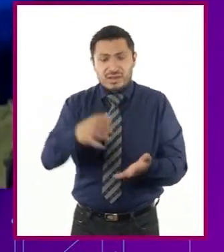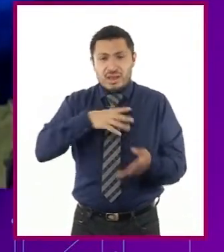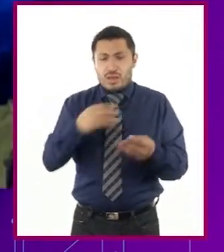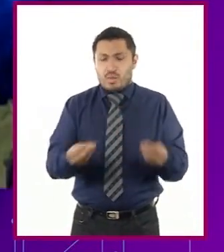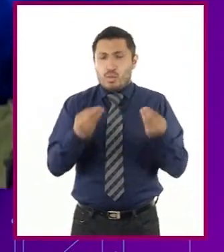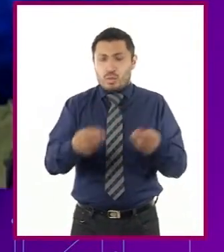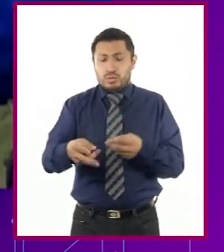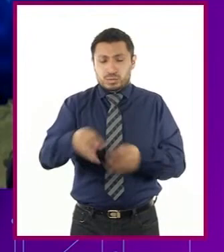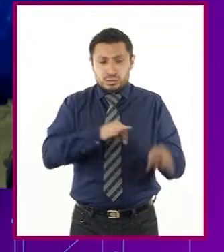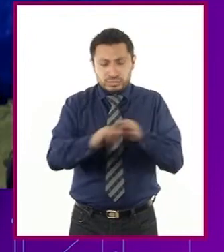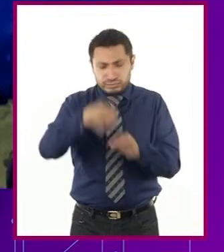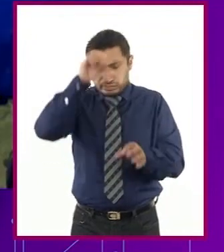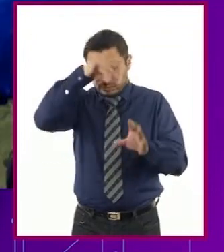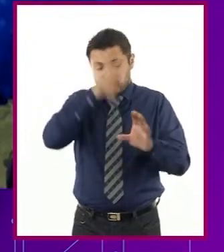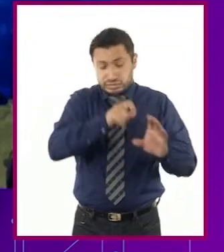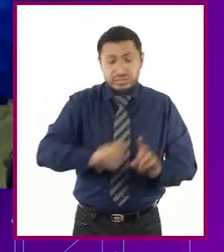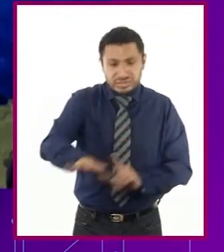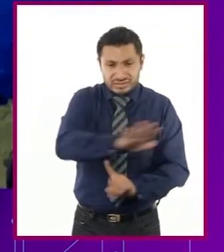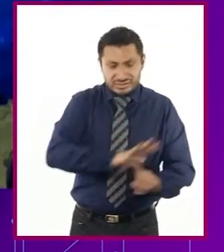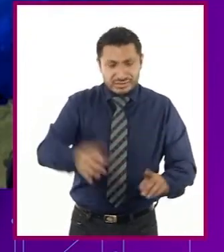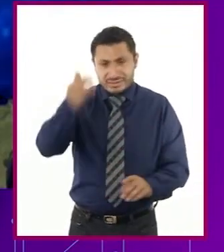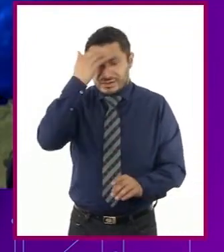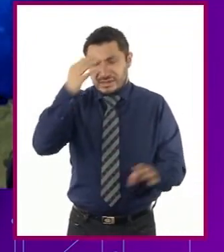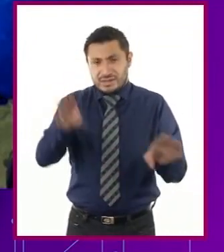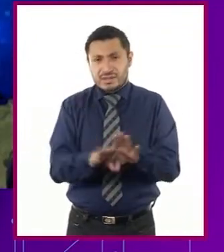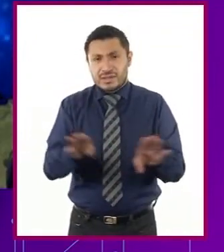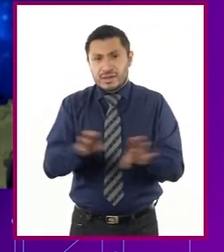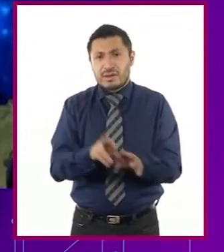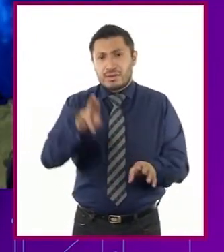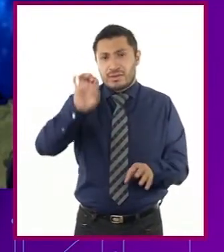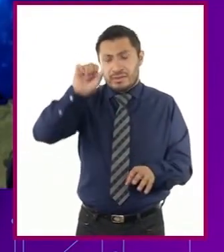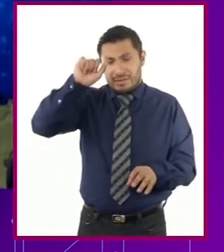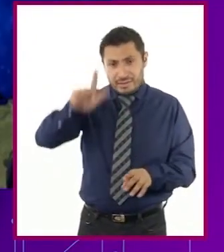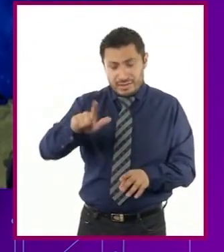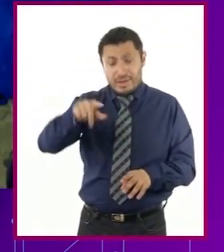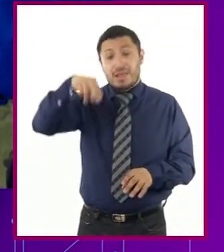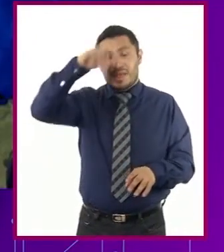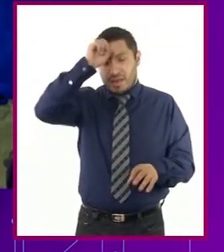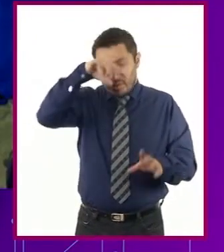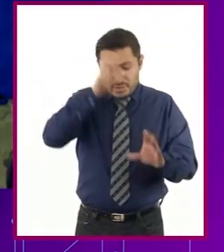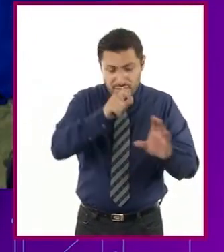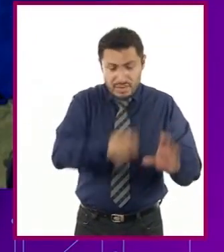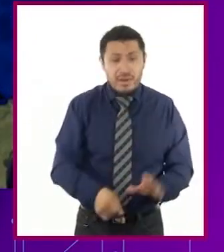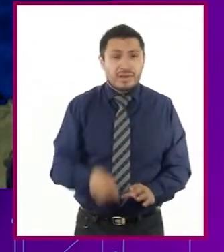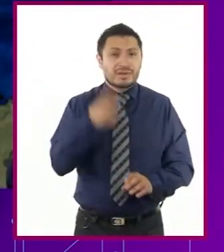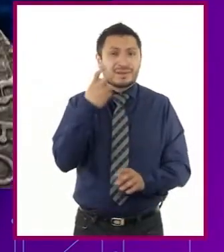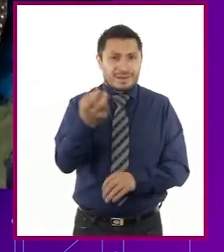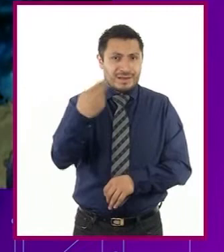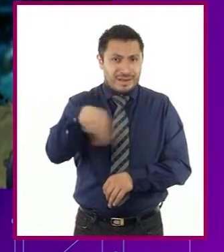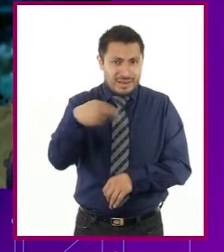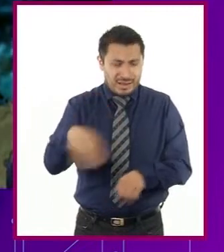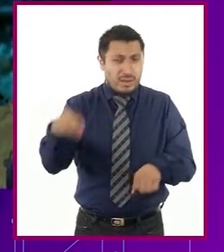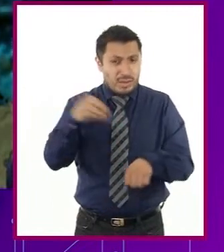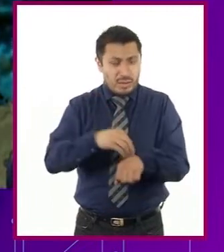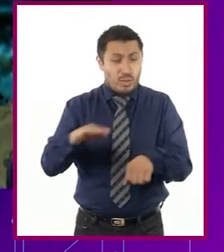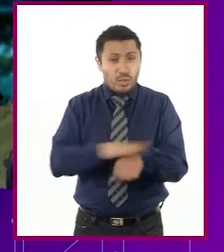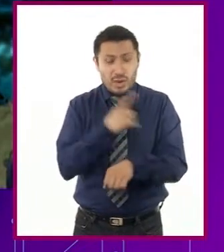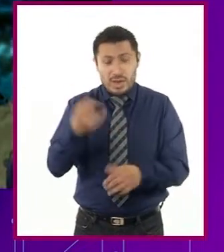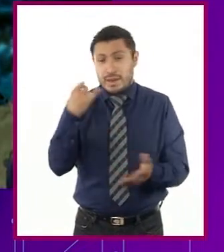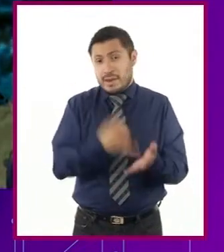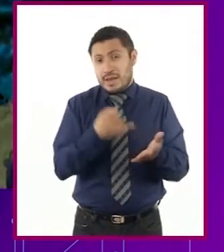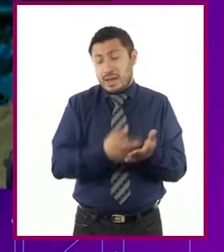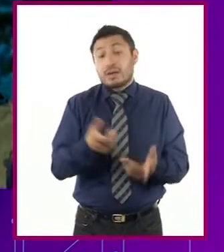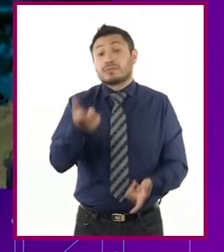explotación minera a su alrededor se les conocía como reales de minas. Recibían ese nombre porque los impuestos